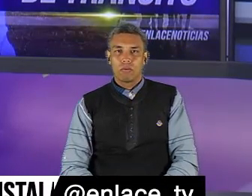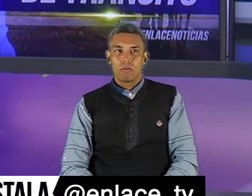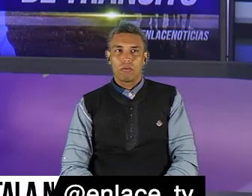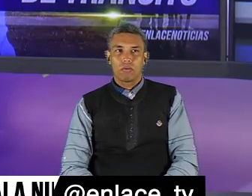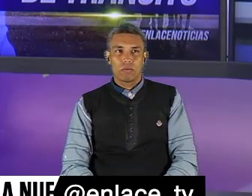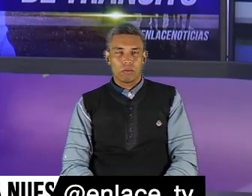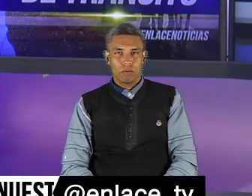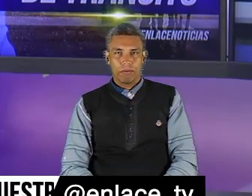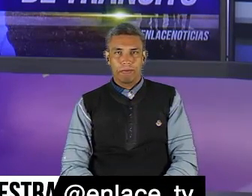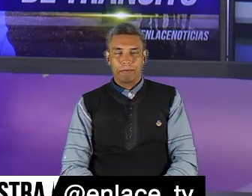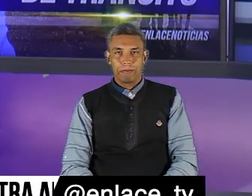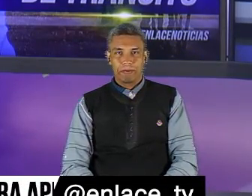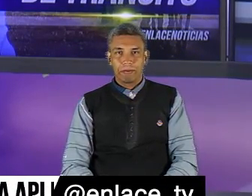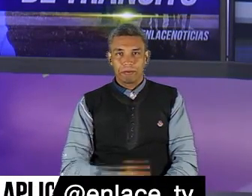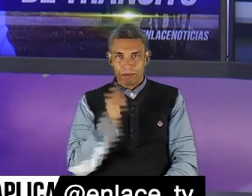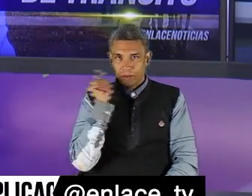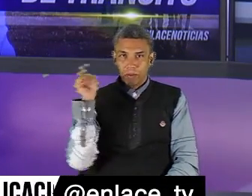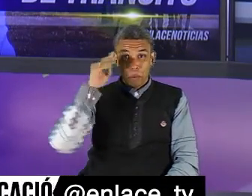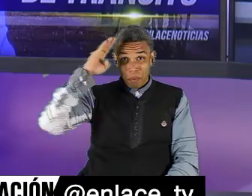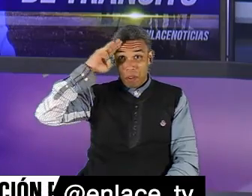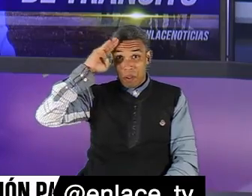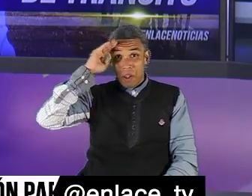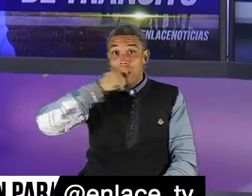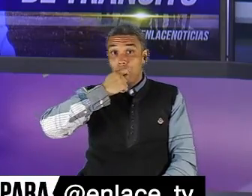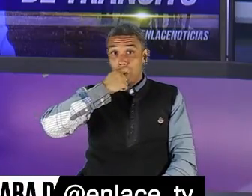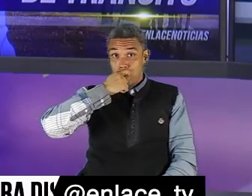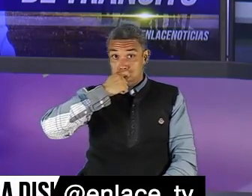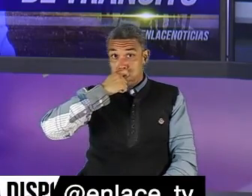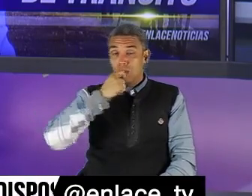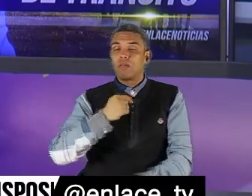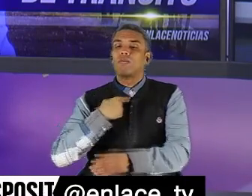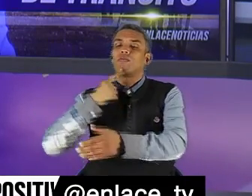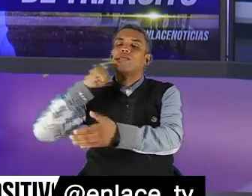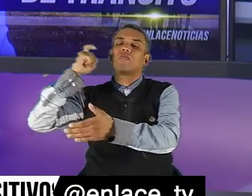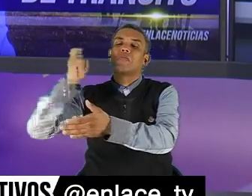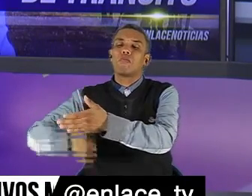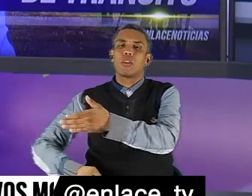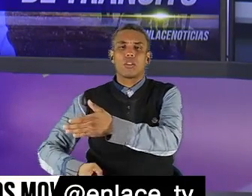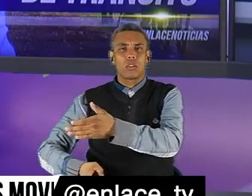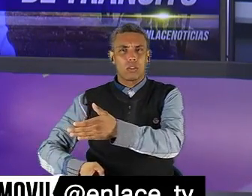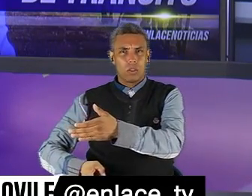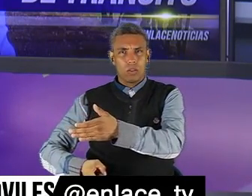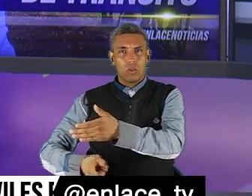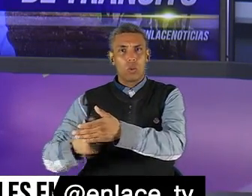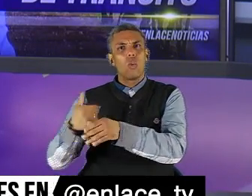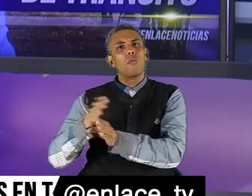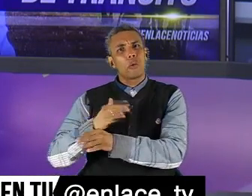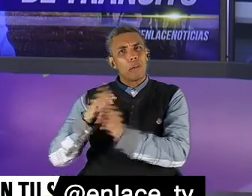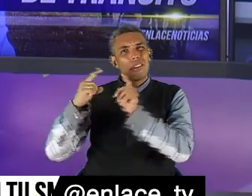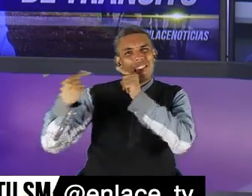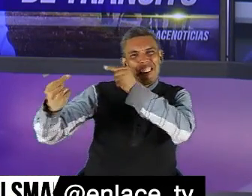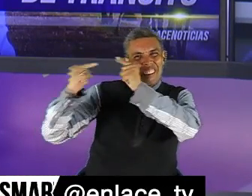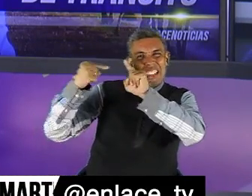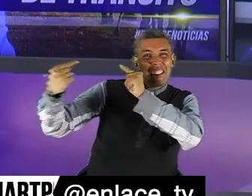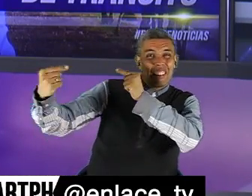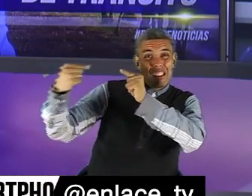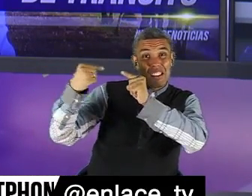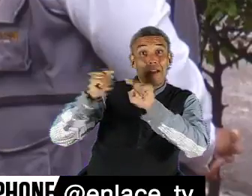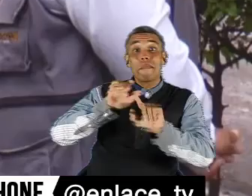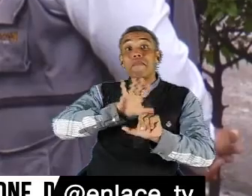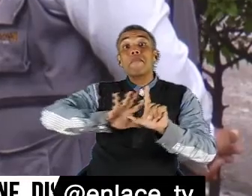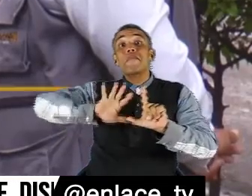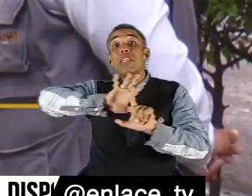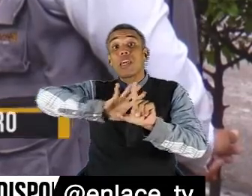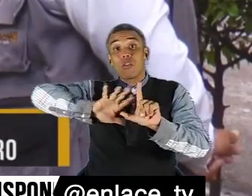caso de una sanción a un conductor explican su actuación en un hecho que ya es viral en redes sociales.